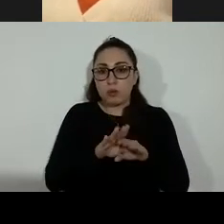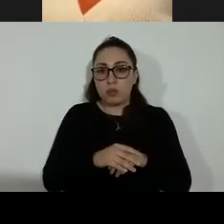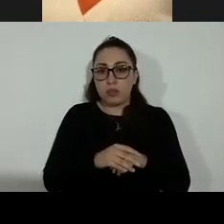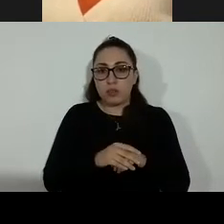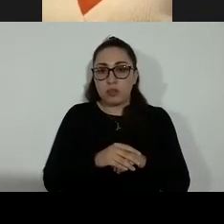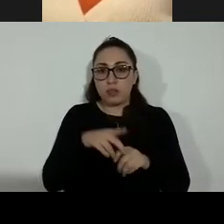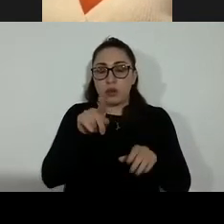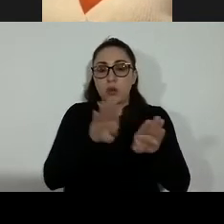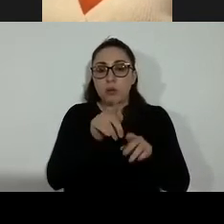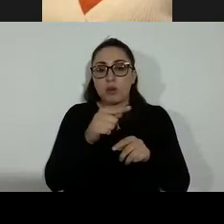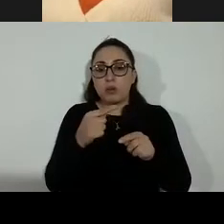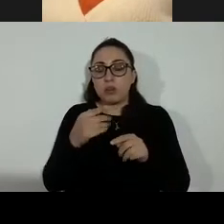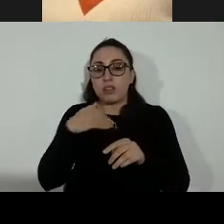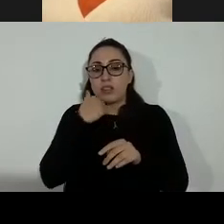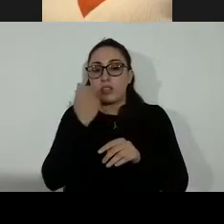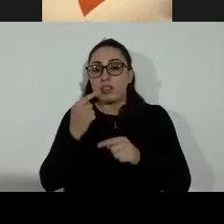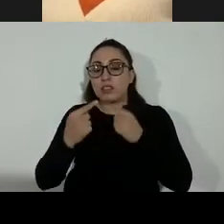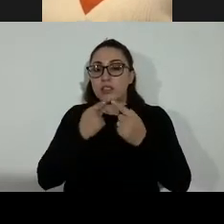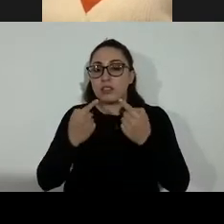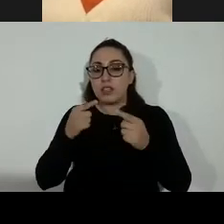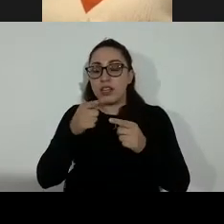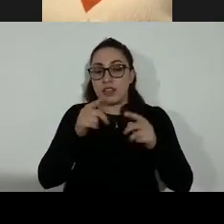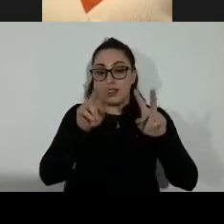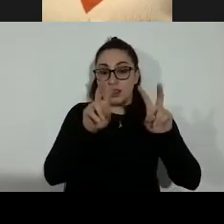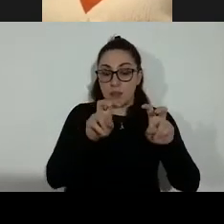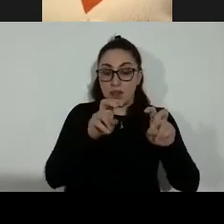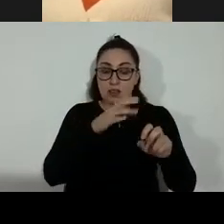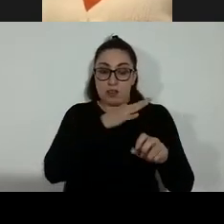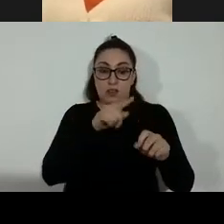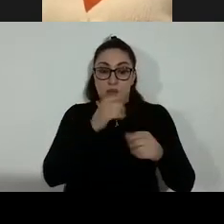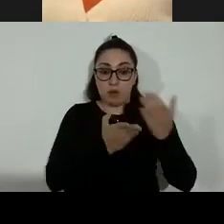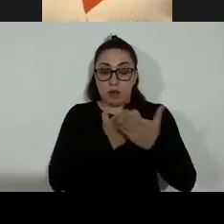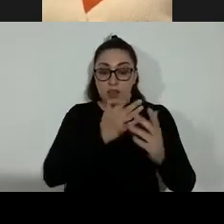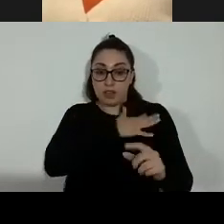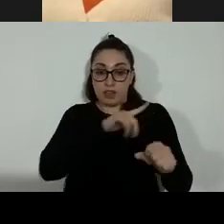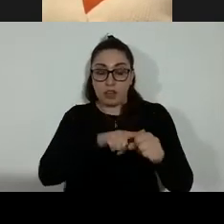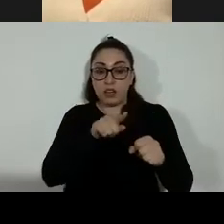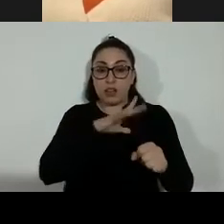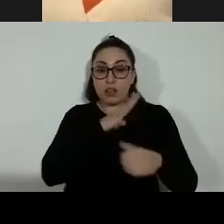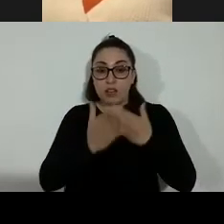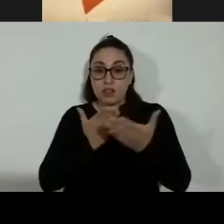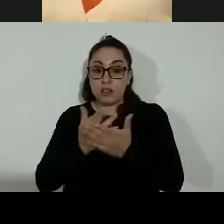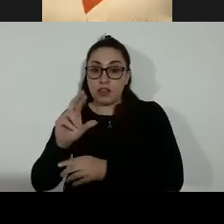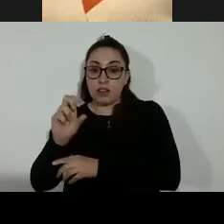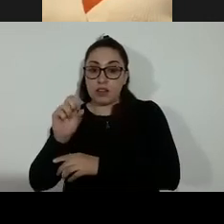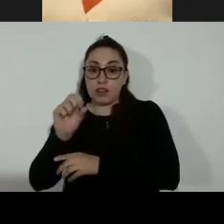Perdón, ¿cómo discutes una reserva en la discusión general? Ahí es que lo votas.